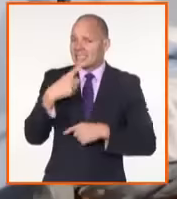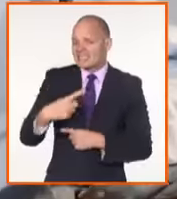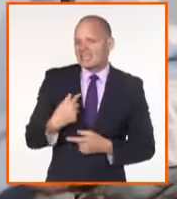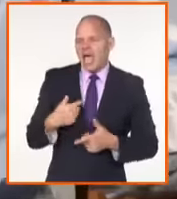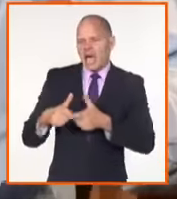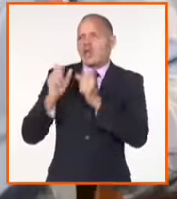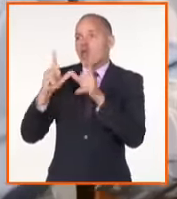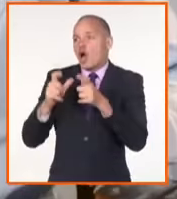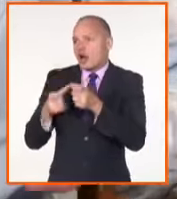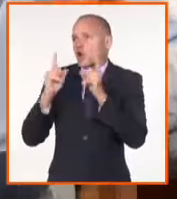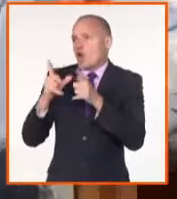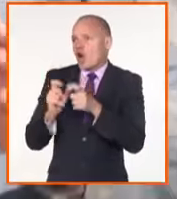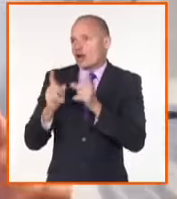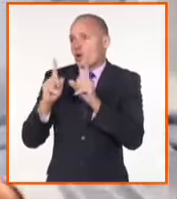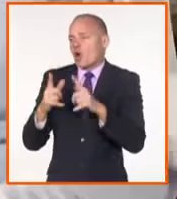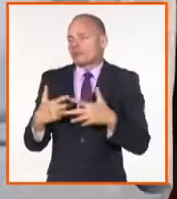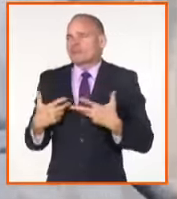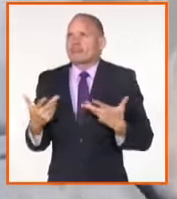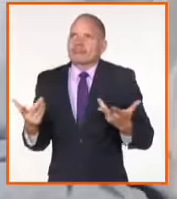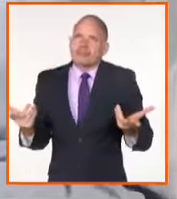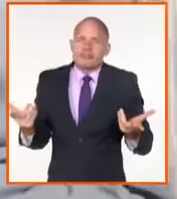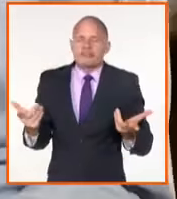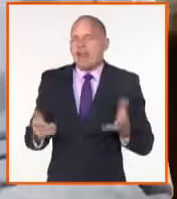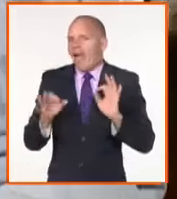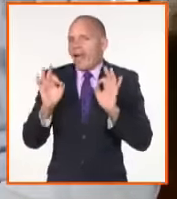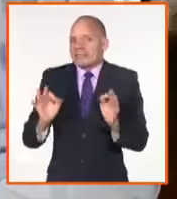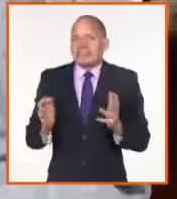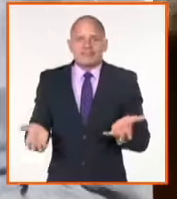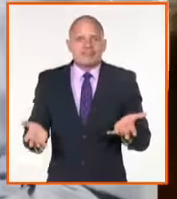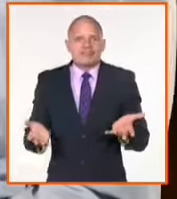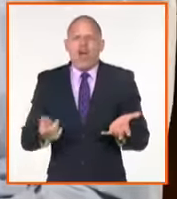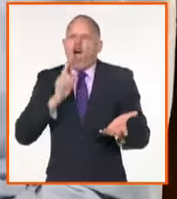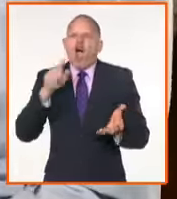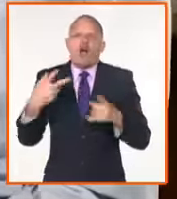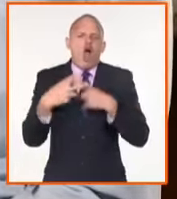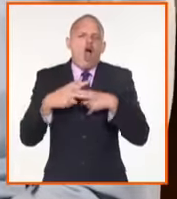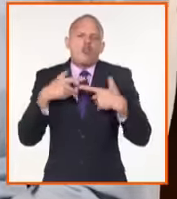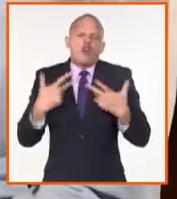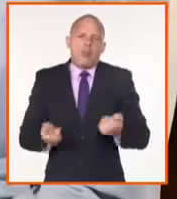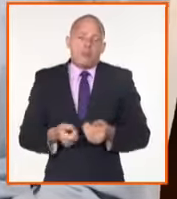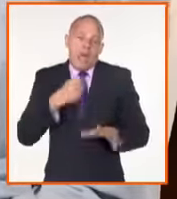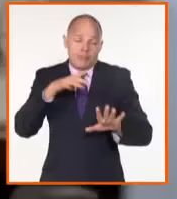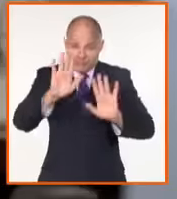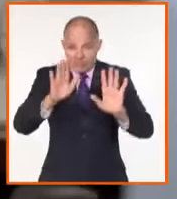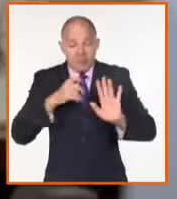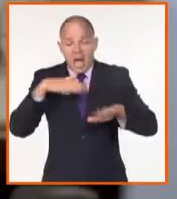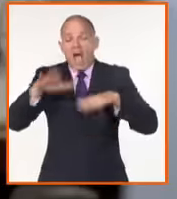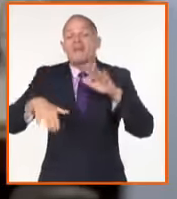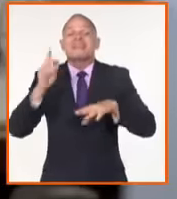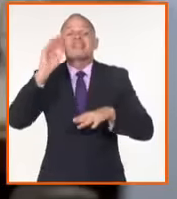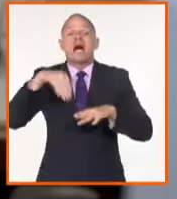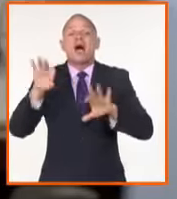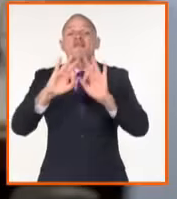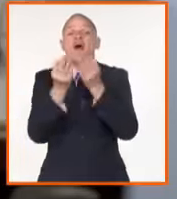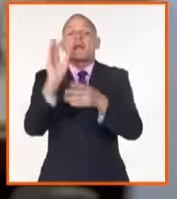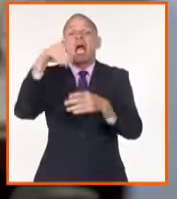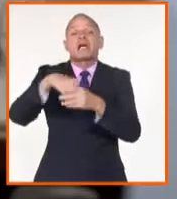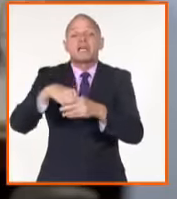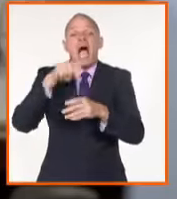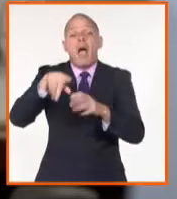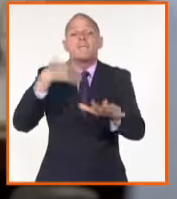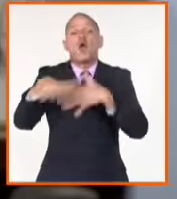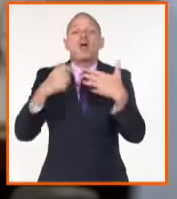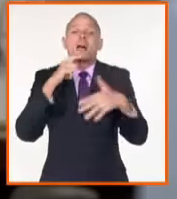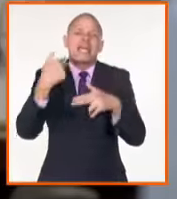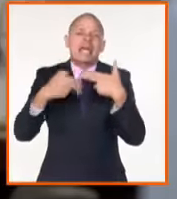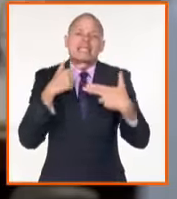que construir consenso para enfrentar una situación, porque eso lo hacemos hasta en la familia no se reúne. Yo te lo digo porque a